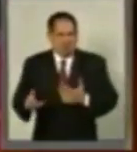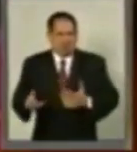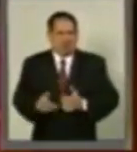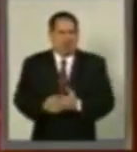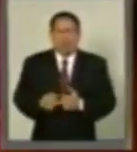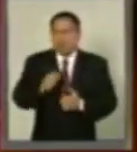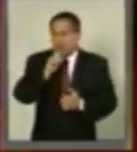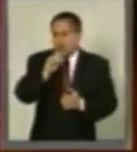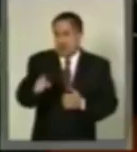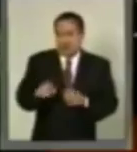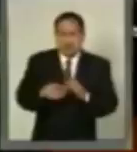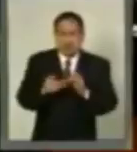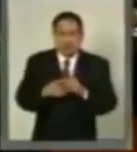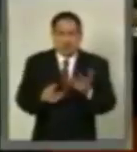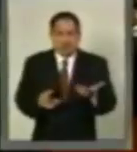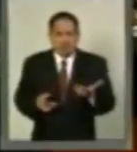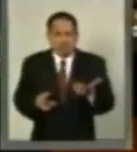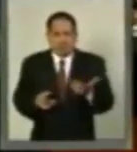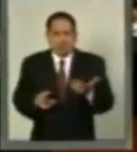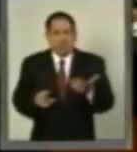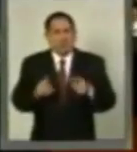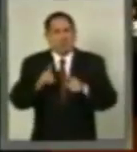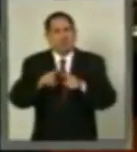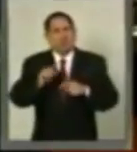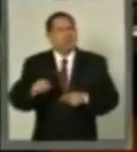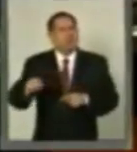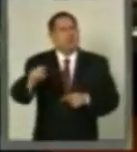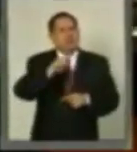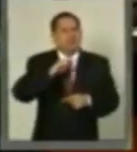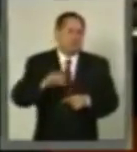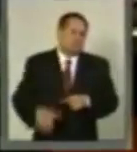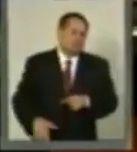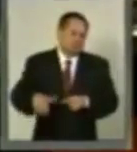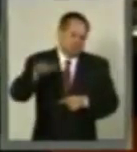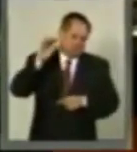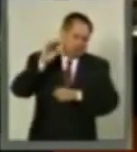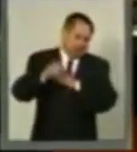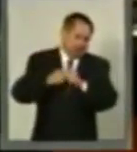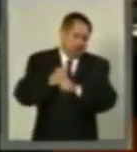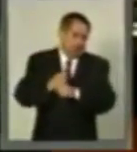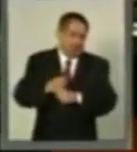y se da a lo largo, a veces, de toda su vida.